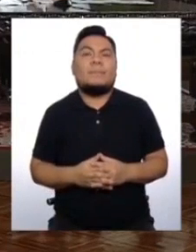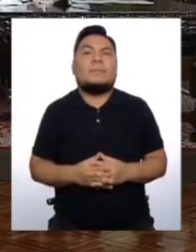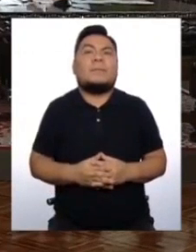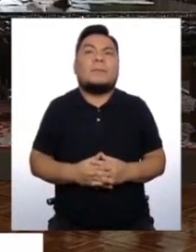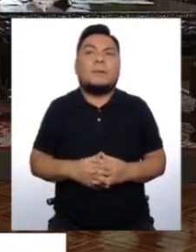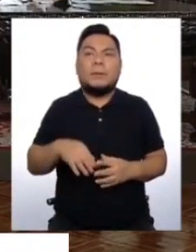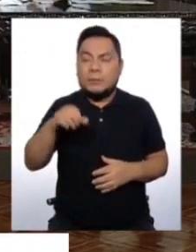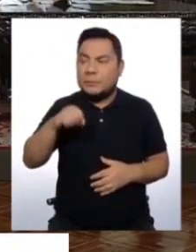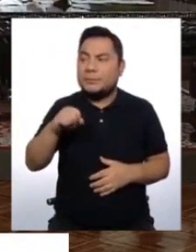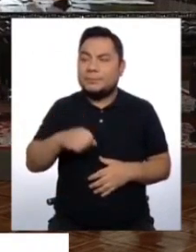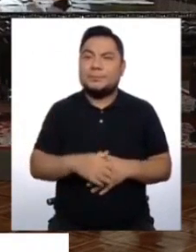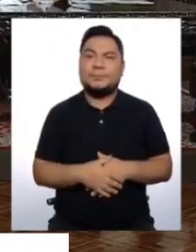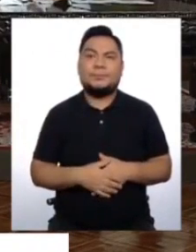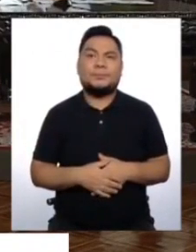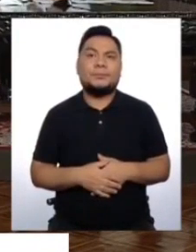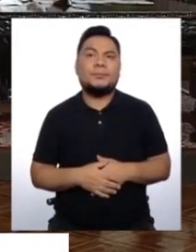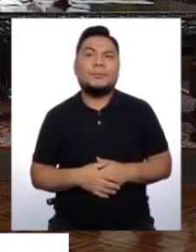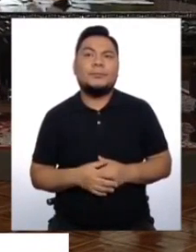Ciertamente, señor Presidente.